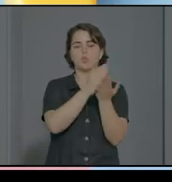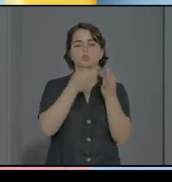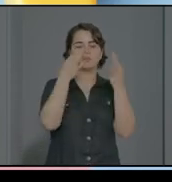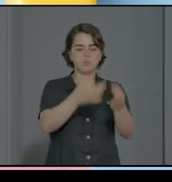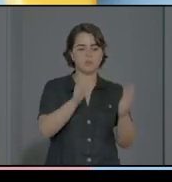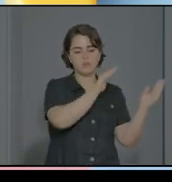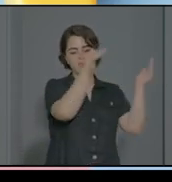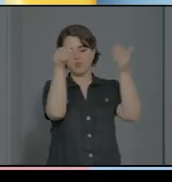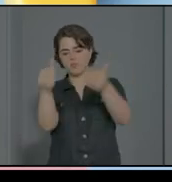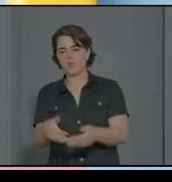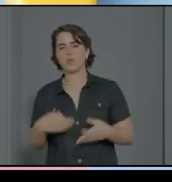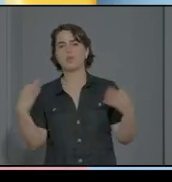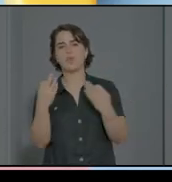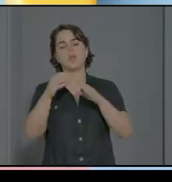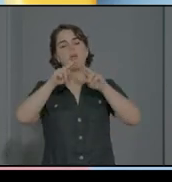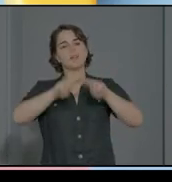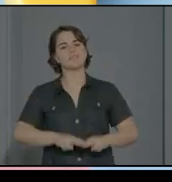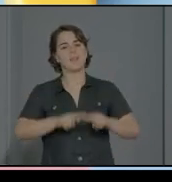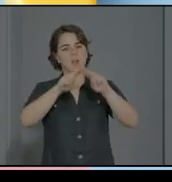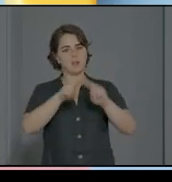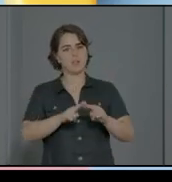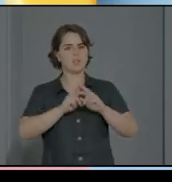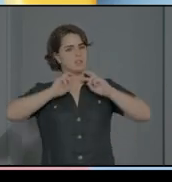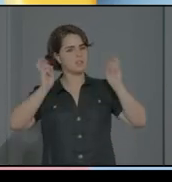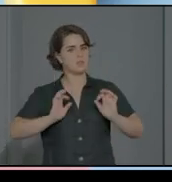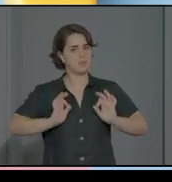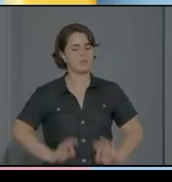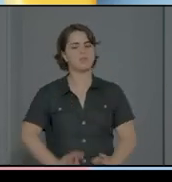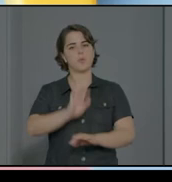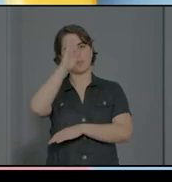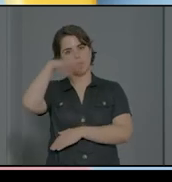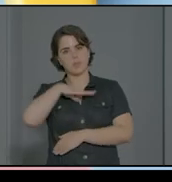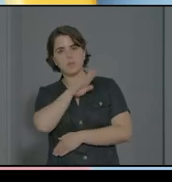analizando el estrés parental,